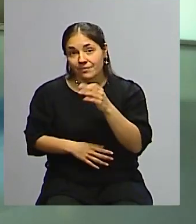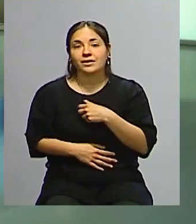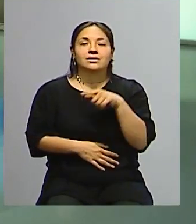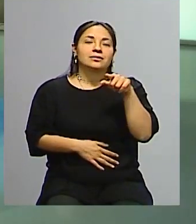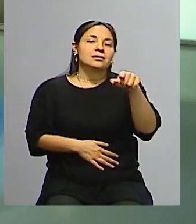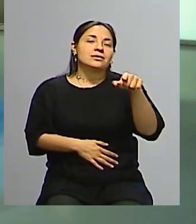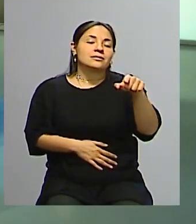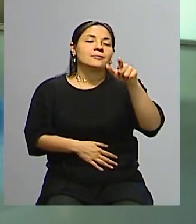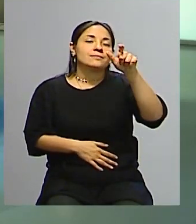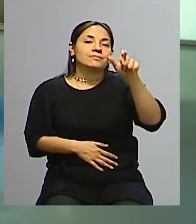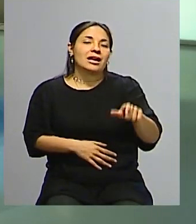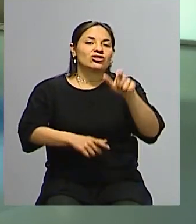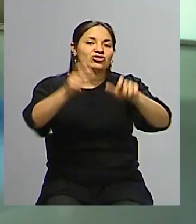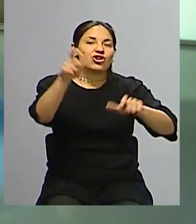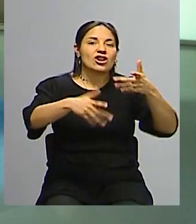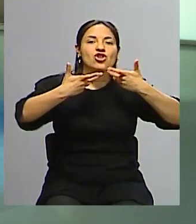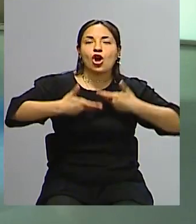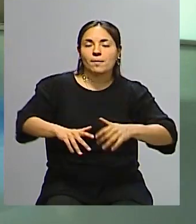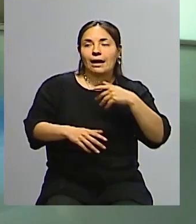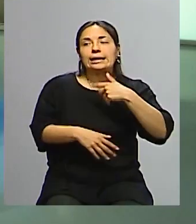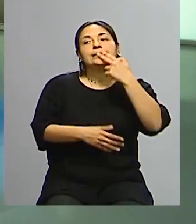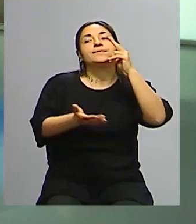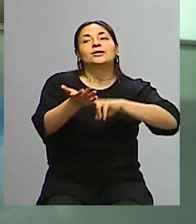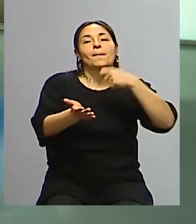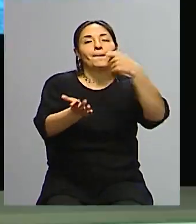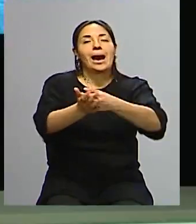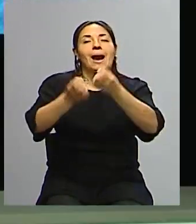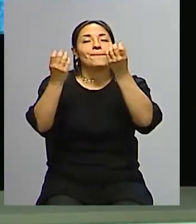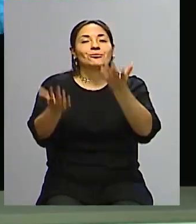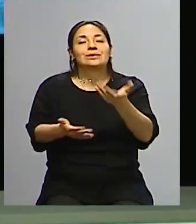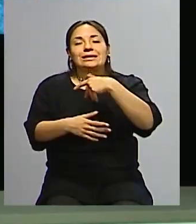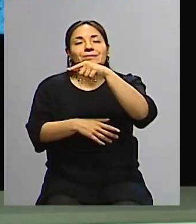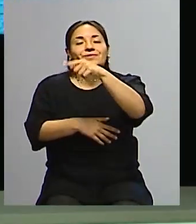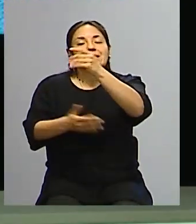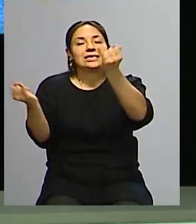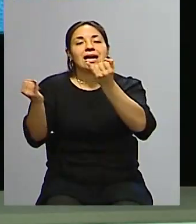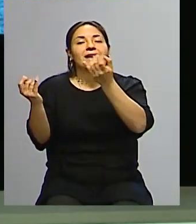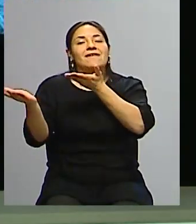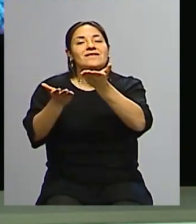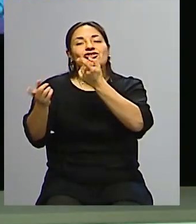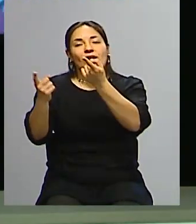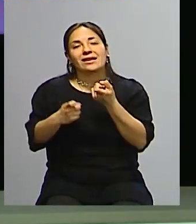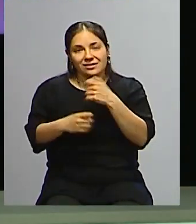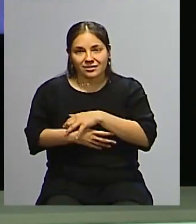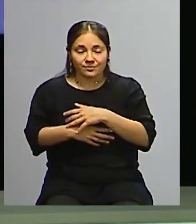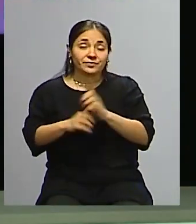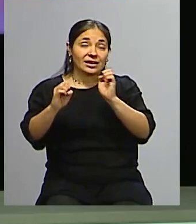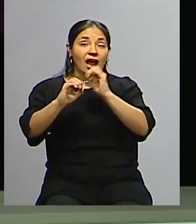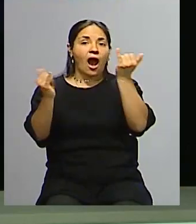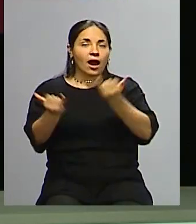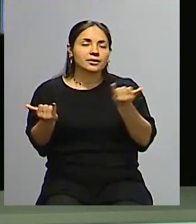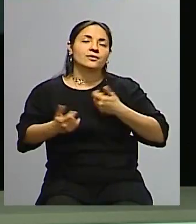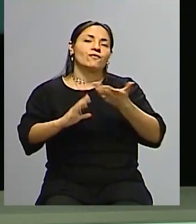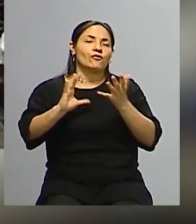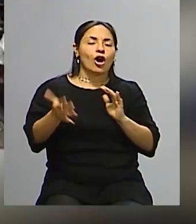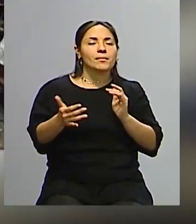todos estos servicios me los van a prestar? Entonces, transparencia hay, porque la verdad que hay mucha información respecto del presupuesto, de cómo se